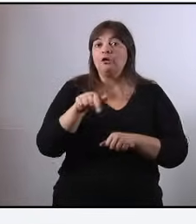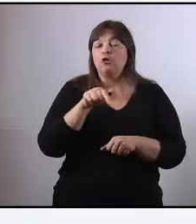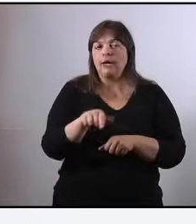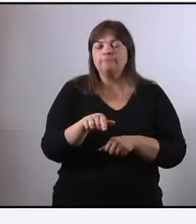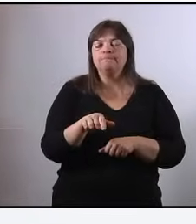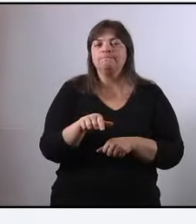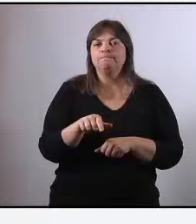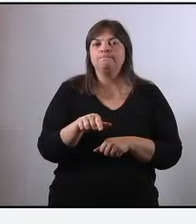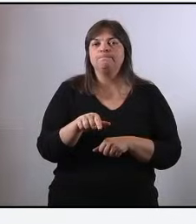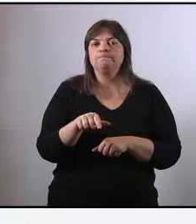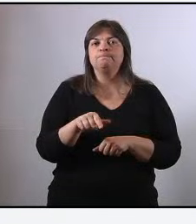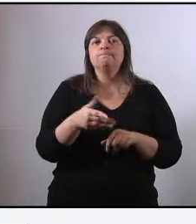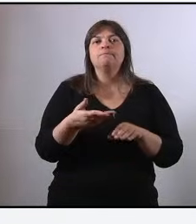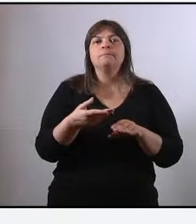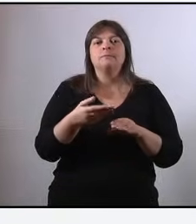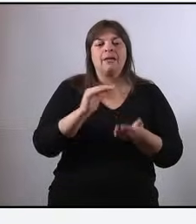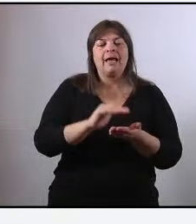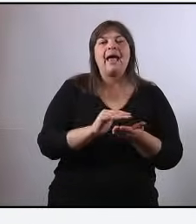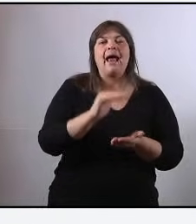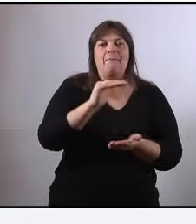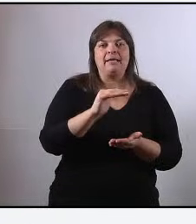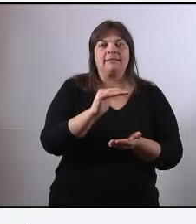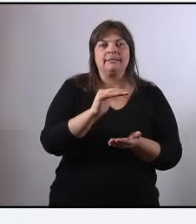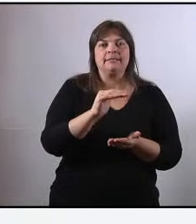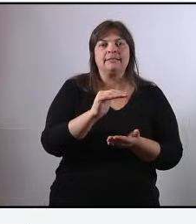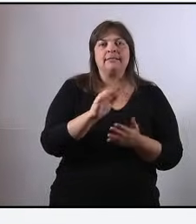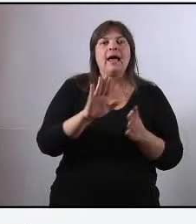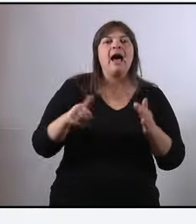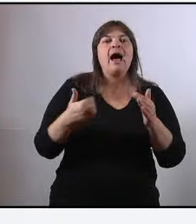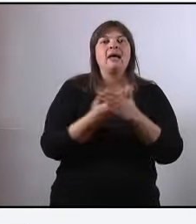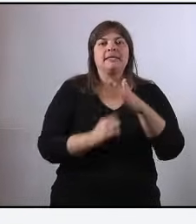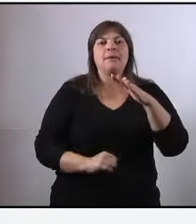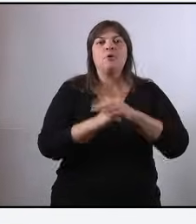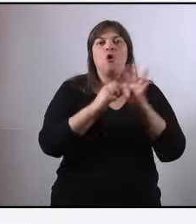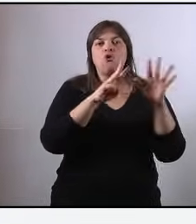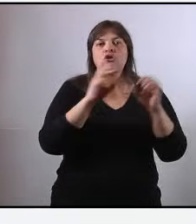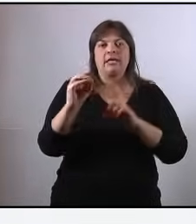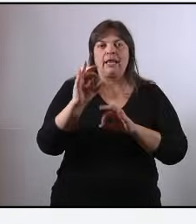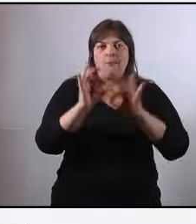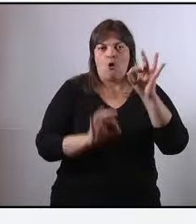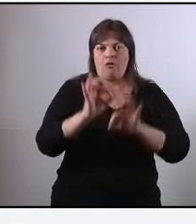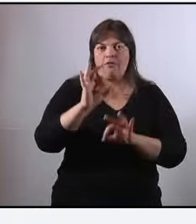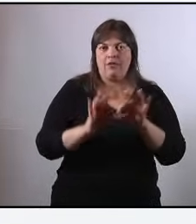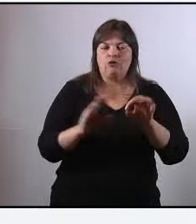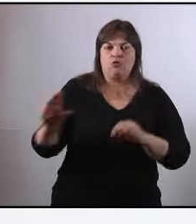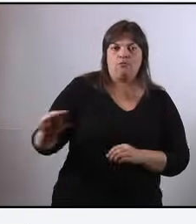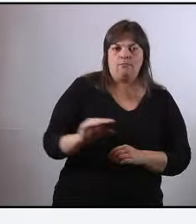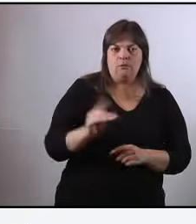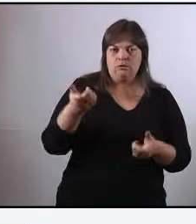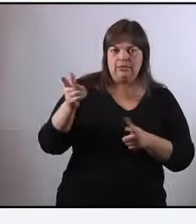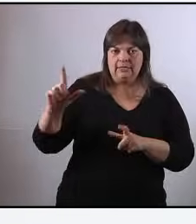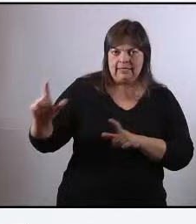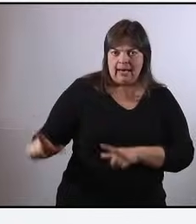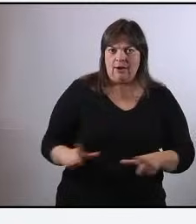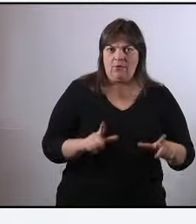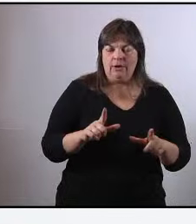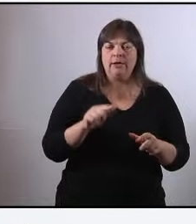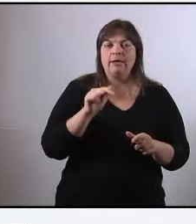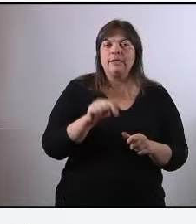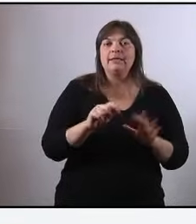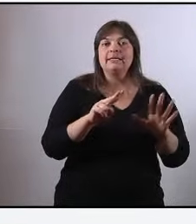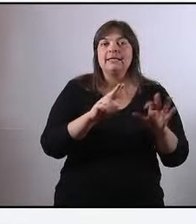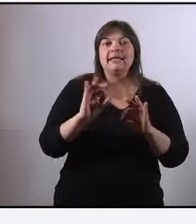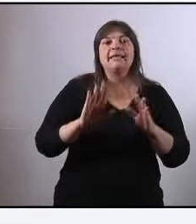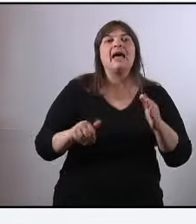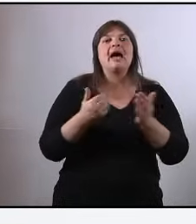se elevará hasta el 80% de ese salario. Partimos de ese 70% y lo elevamos